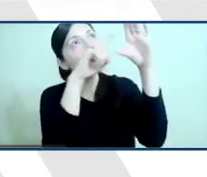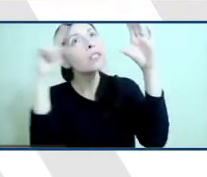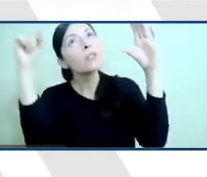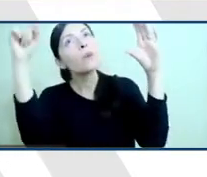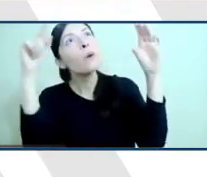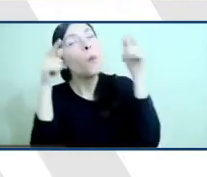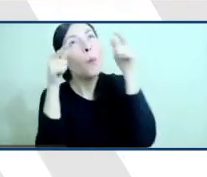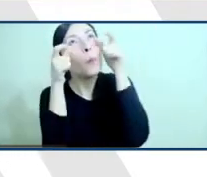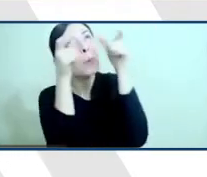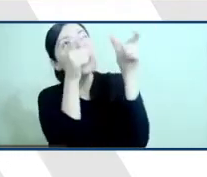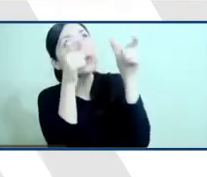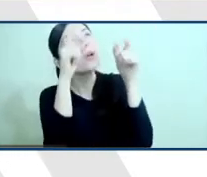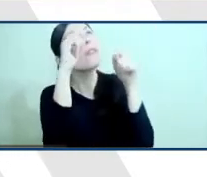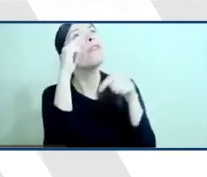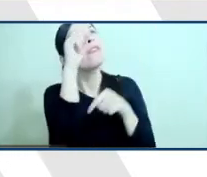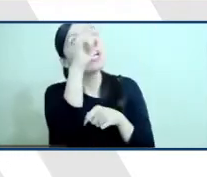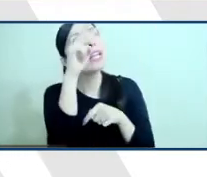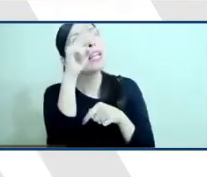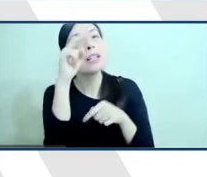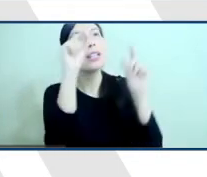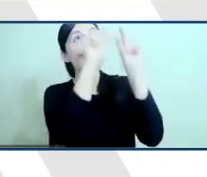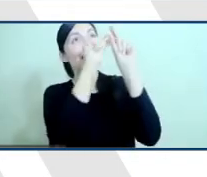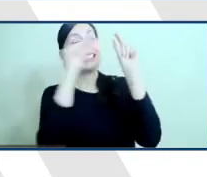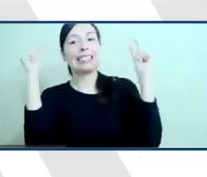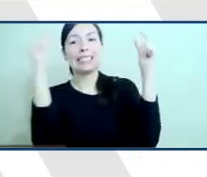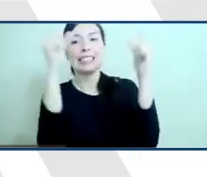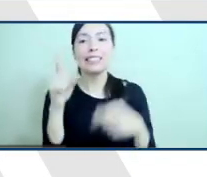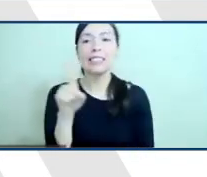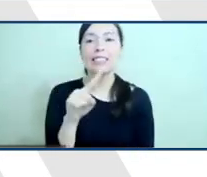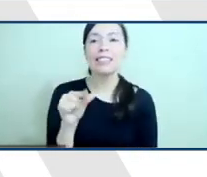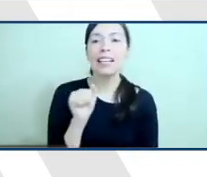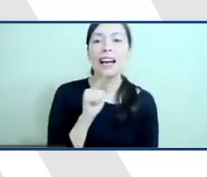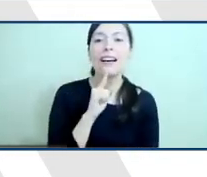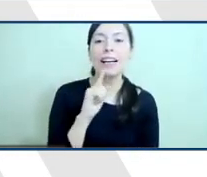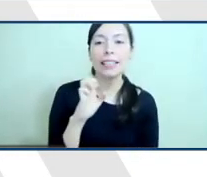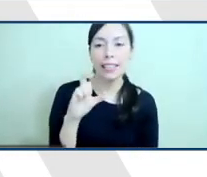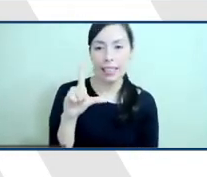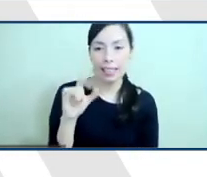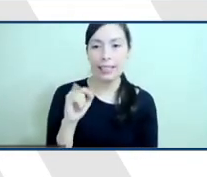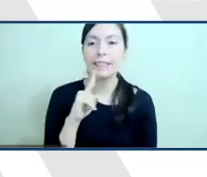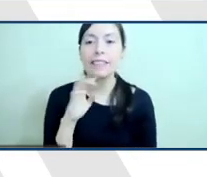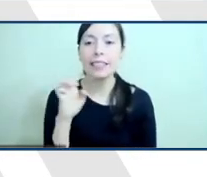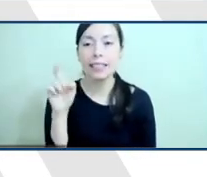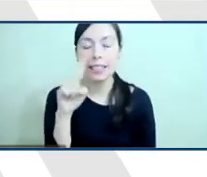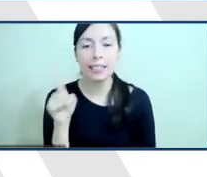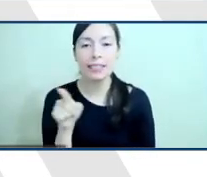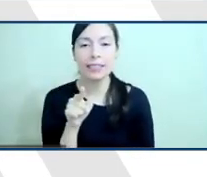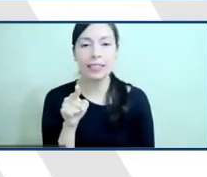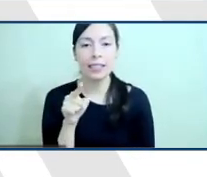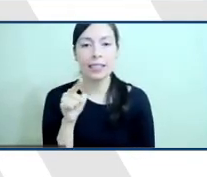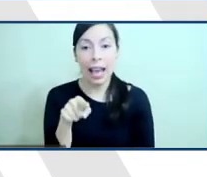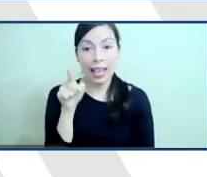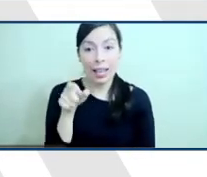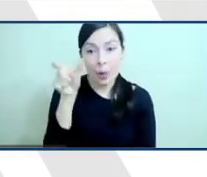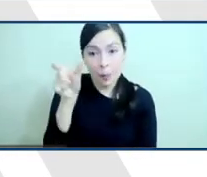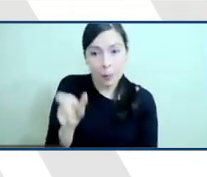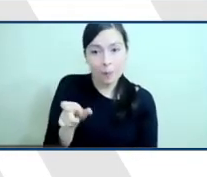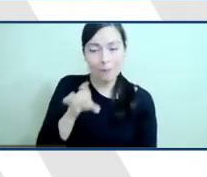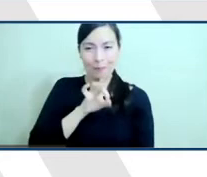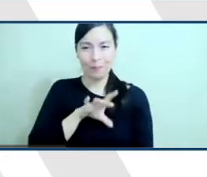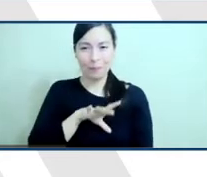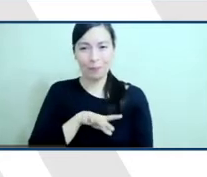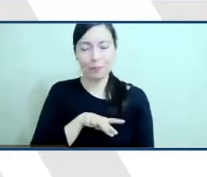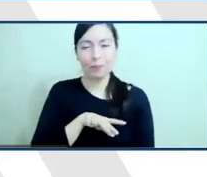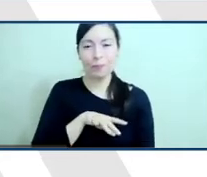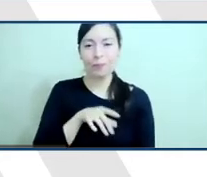satélites en todos sus posibles movimientos. Y en medio de todos estos desarrollos hay un chileno, que